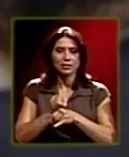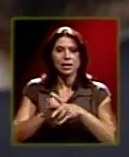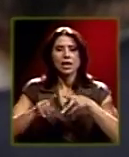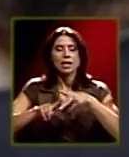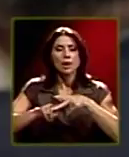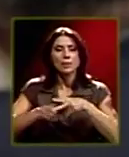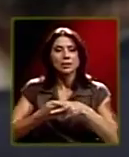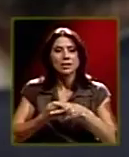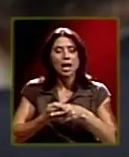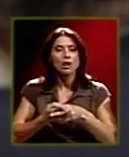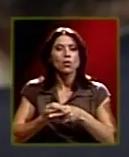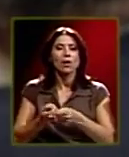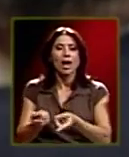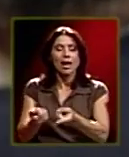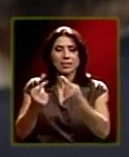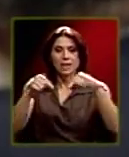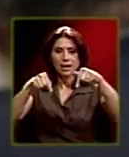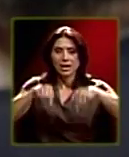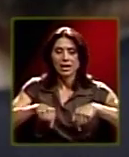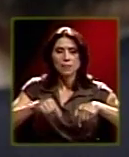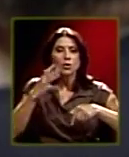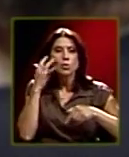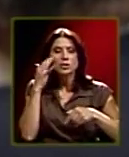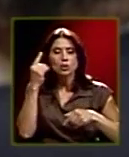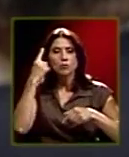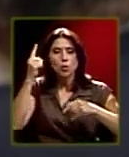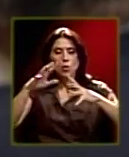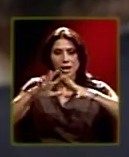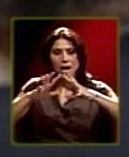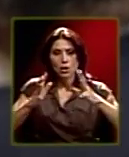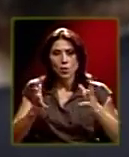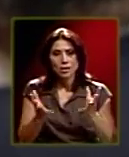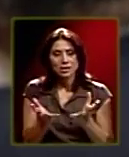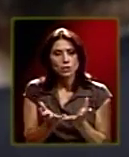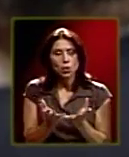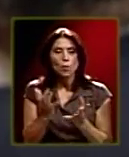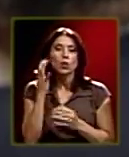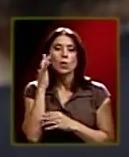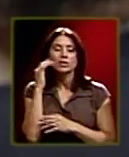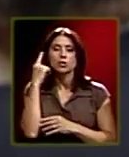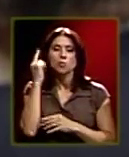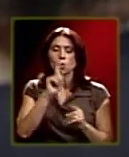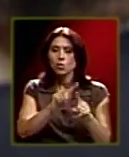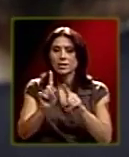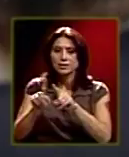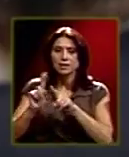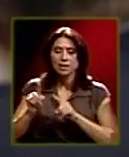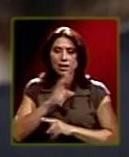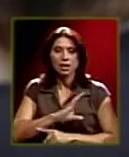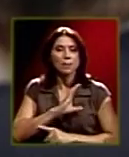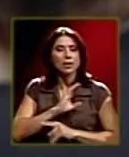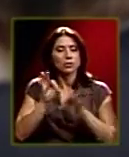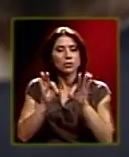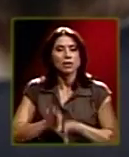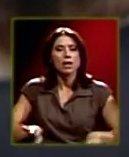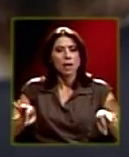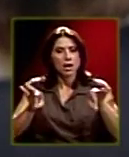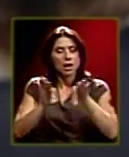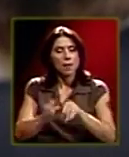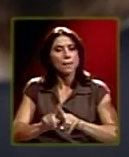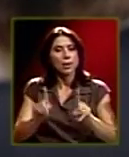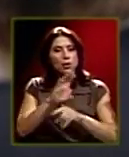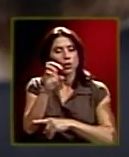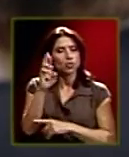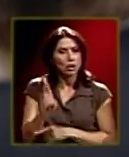traer aquí preocupaciones por la globalización, preocupaciones por una serie de elementos que son importantes, pero que Costa